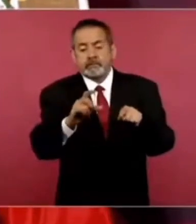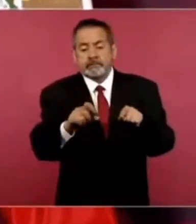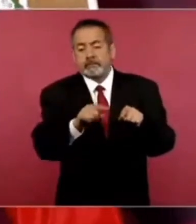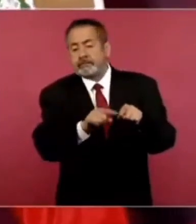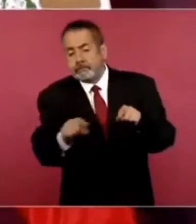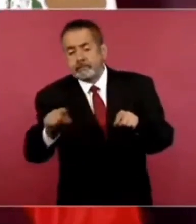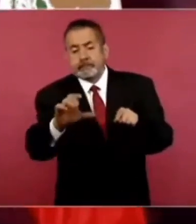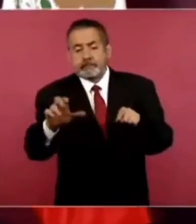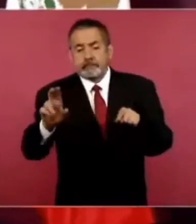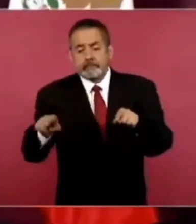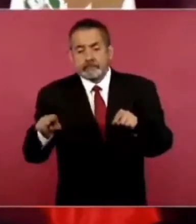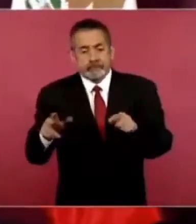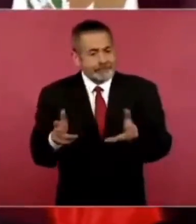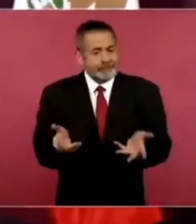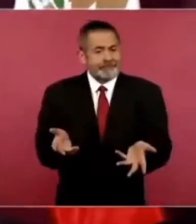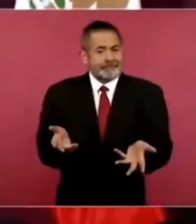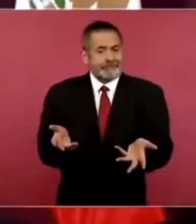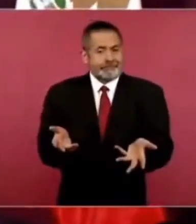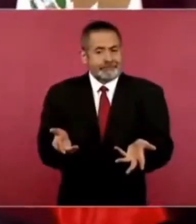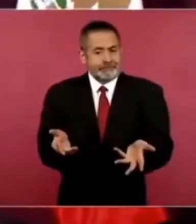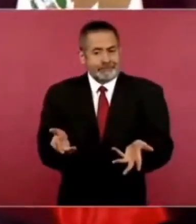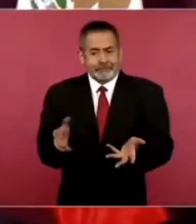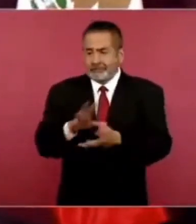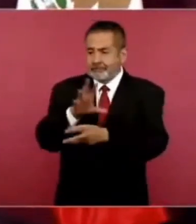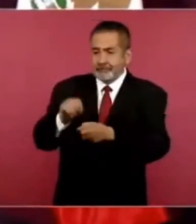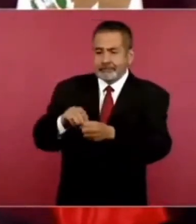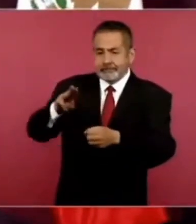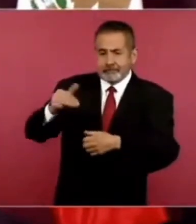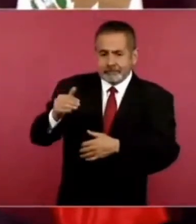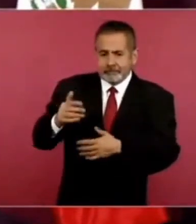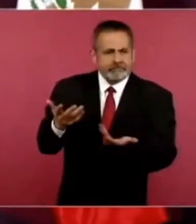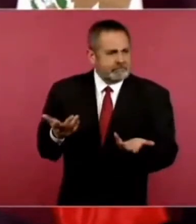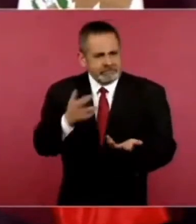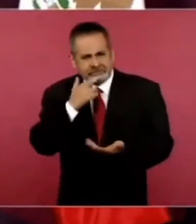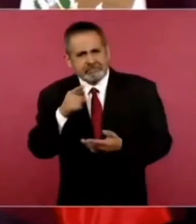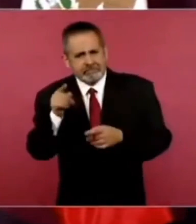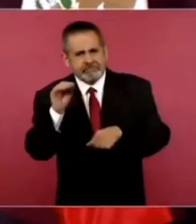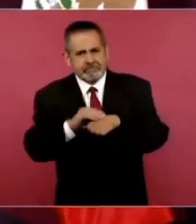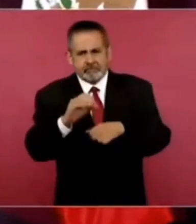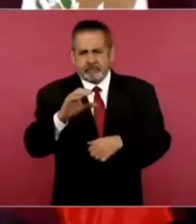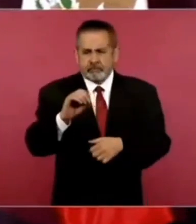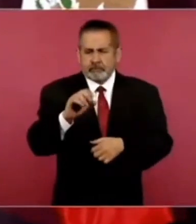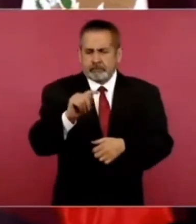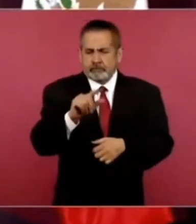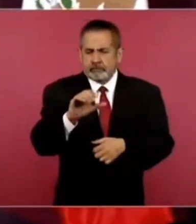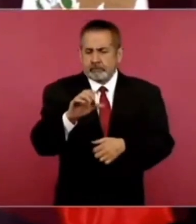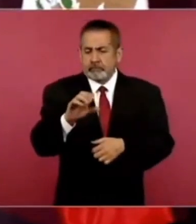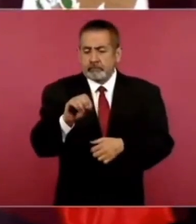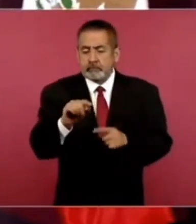Cancún, todo el Tren Maya. Bueno, ¿y por qué no de Coatzacoalcos a Veracruz?